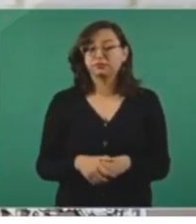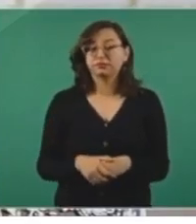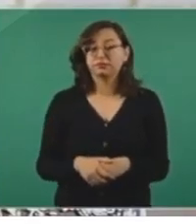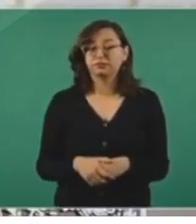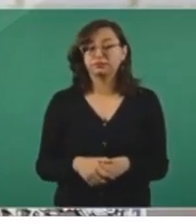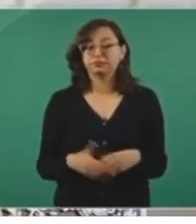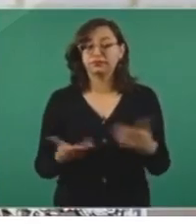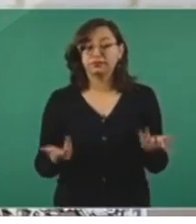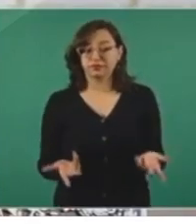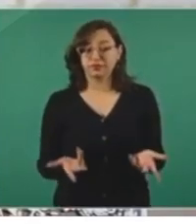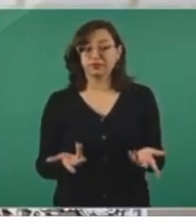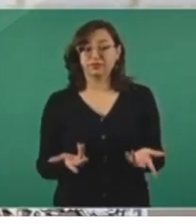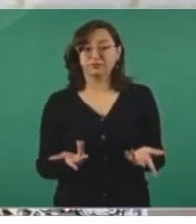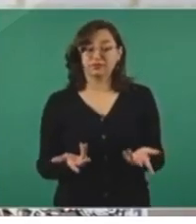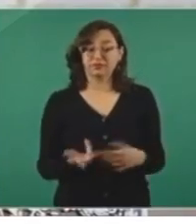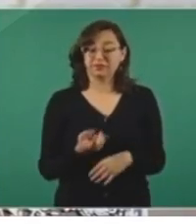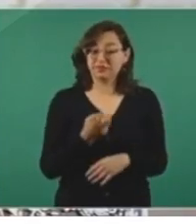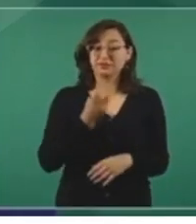Entonces, eso